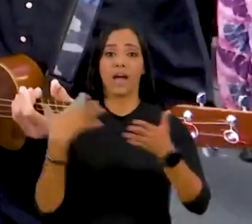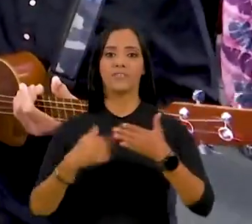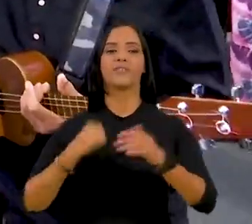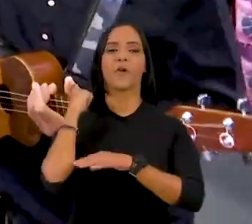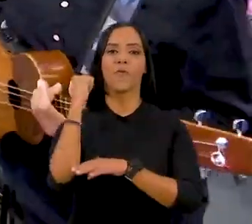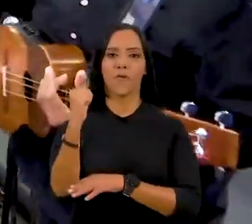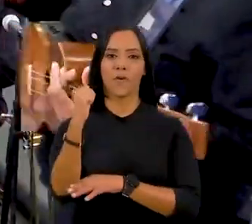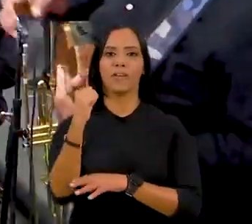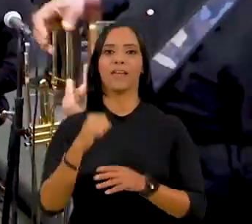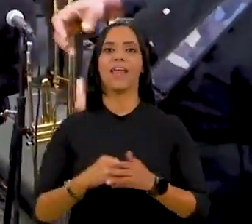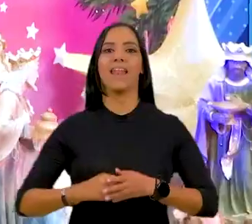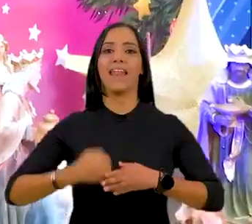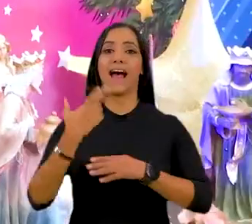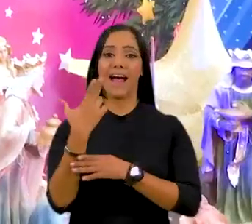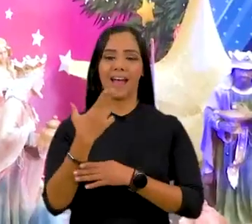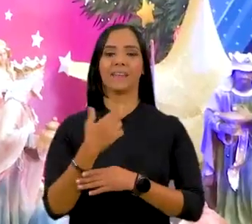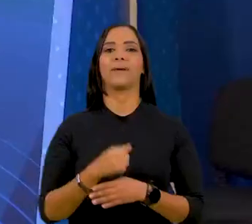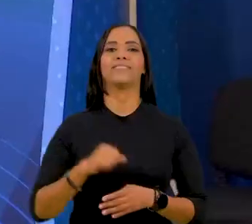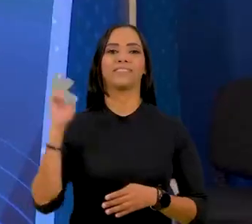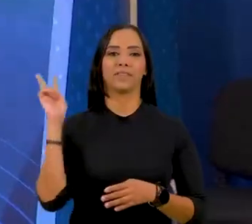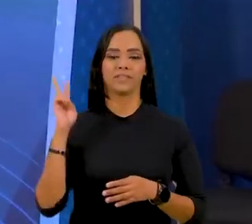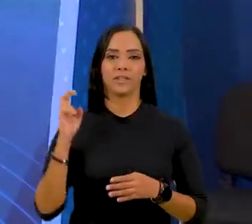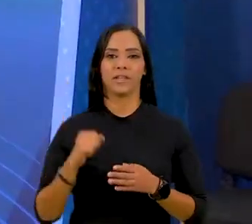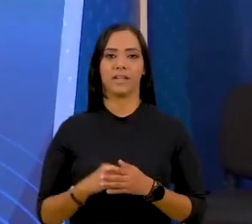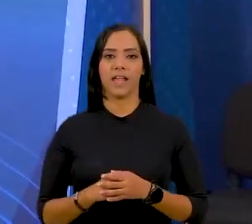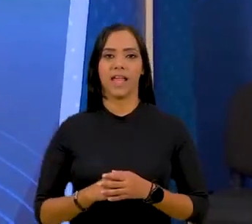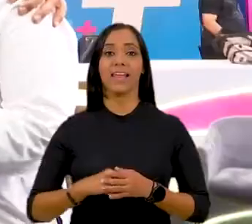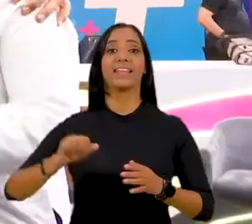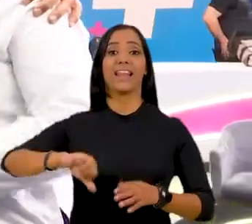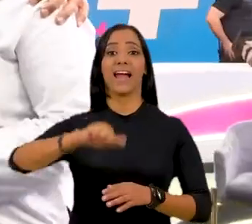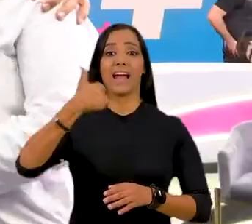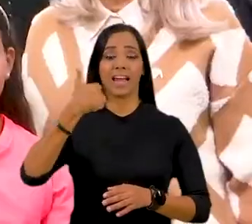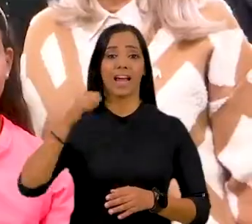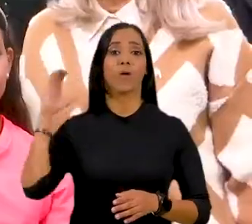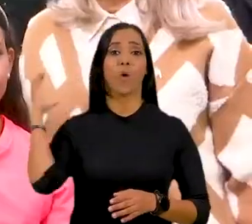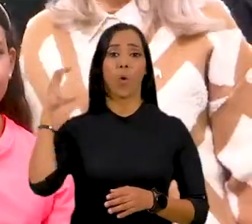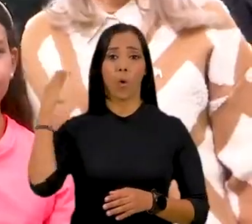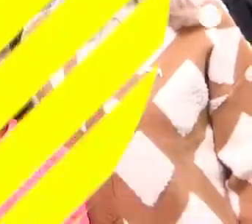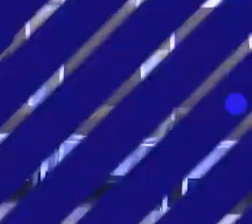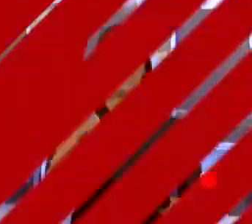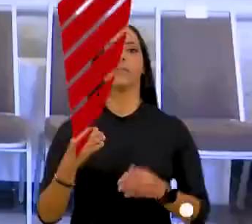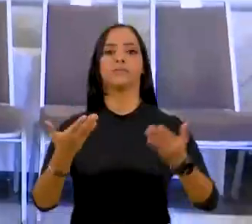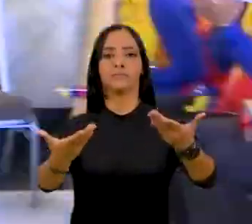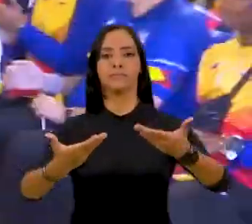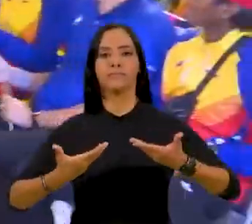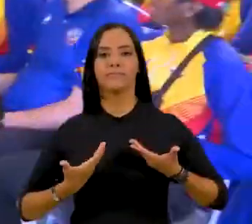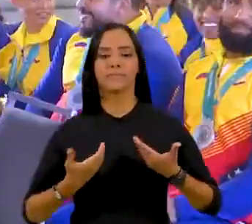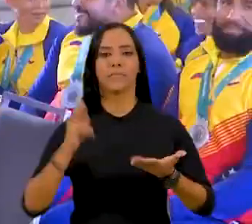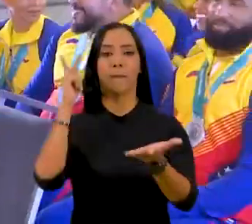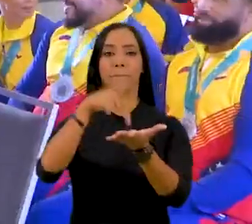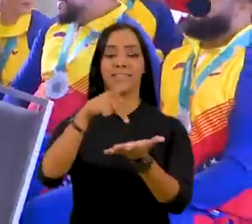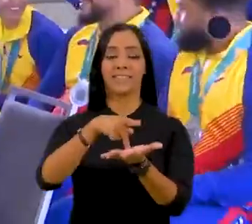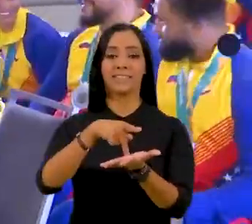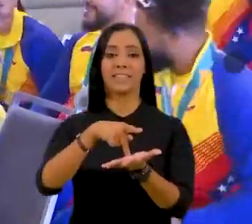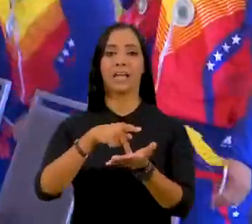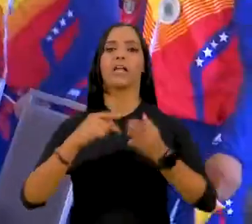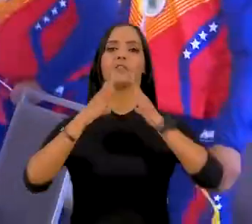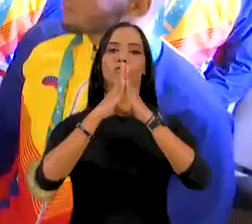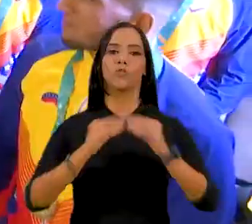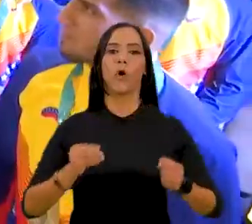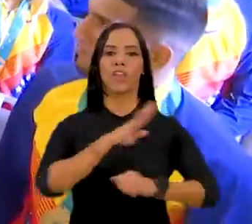200 años triunfó las armas republicanas de la Gran Colombia, trayendo al